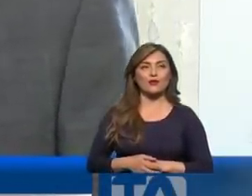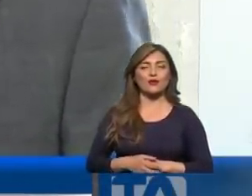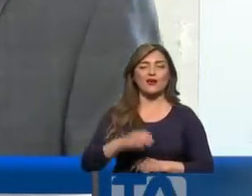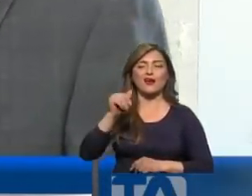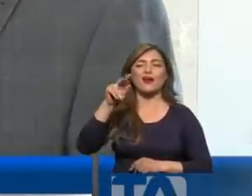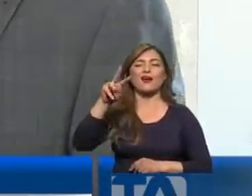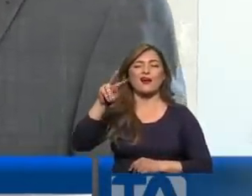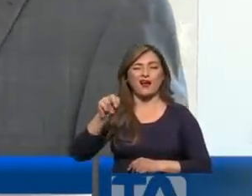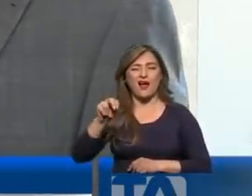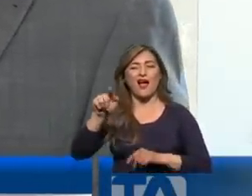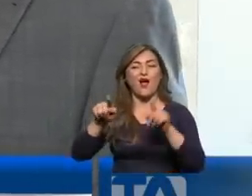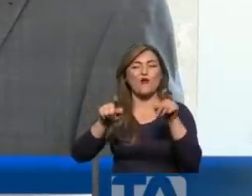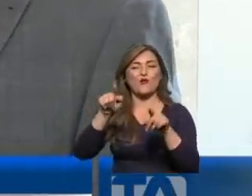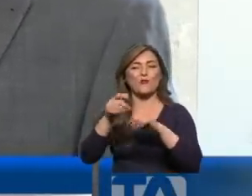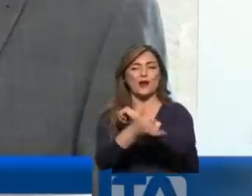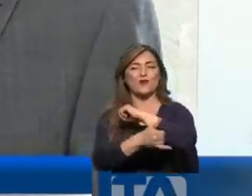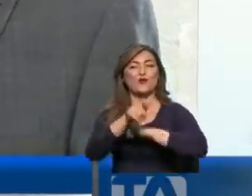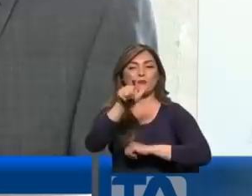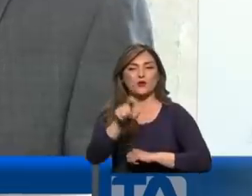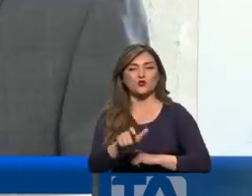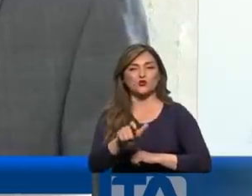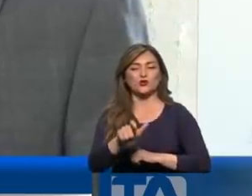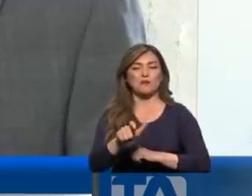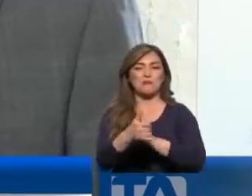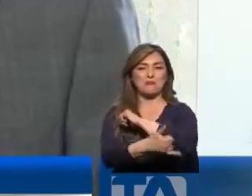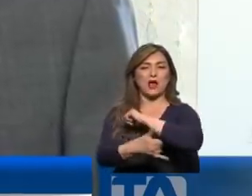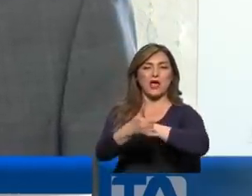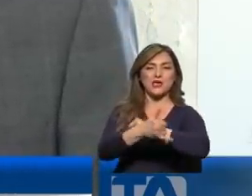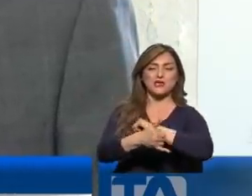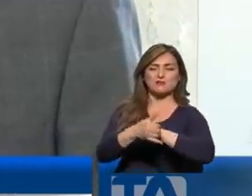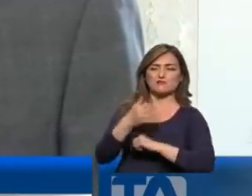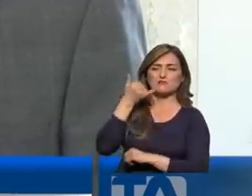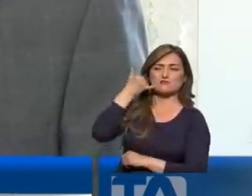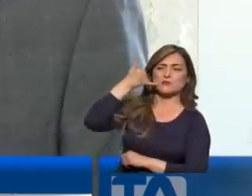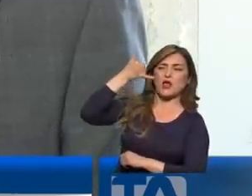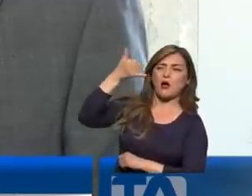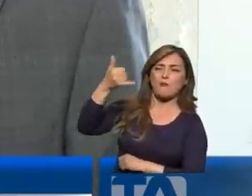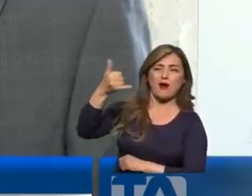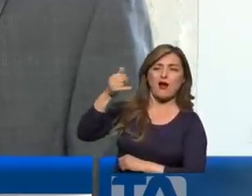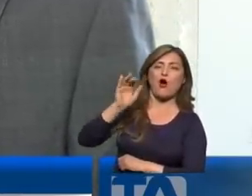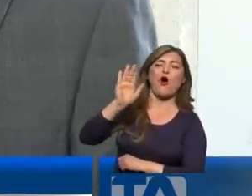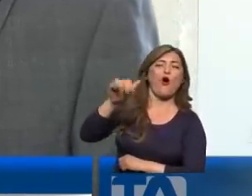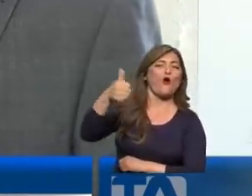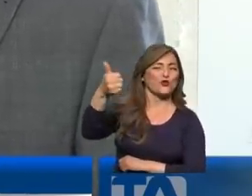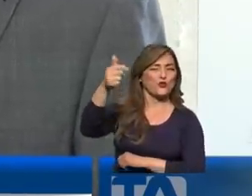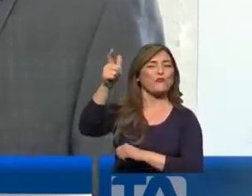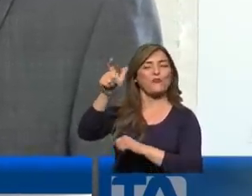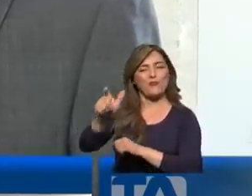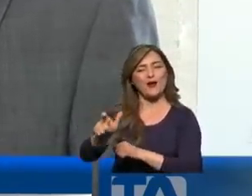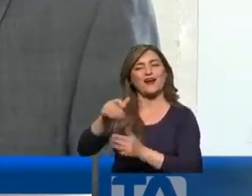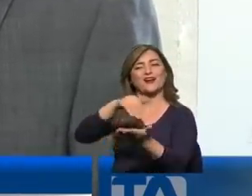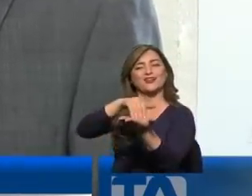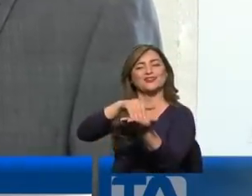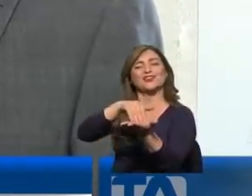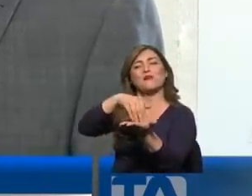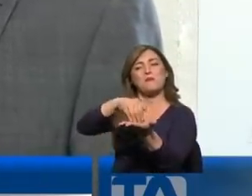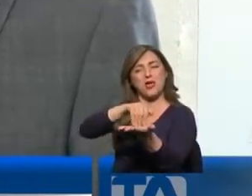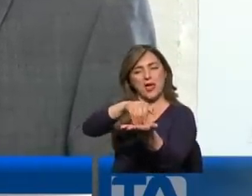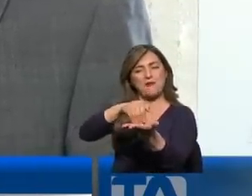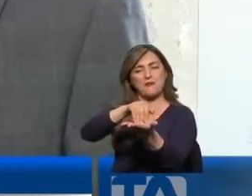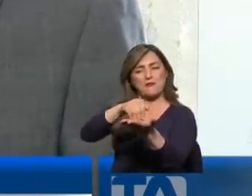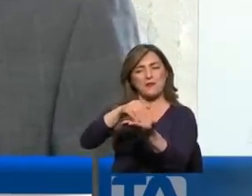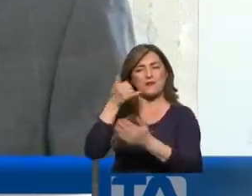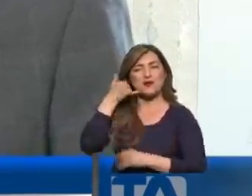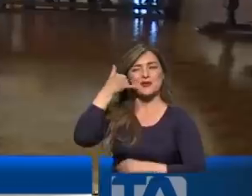CAN haga una llamada desde cualquier país andino, básicamente se cobrará como una llamada local y no como una